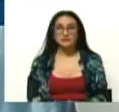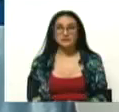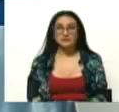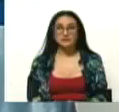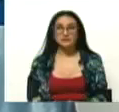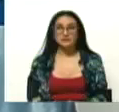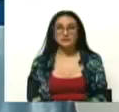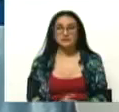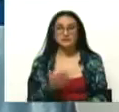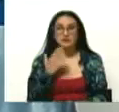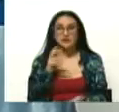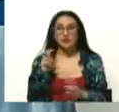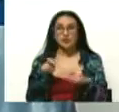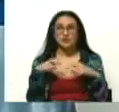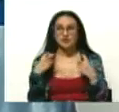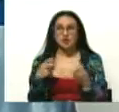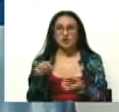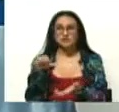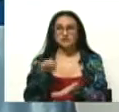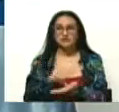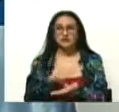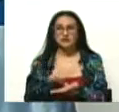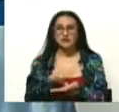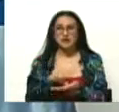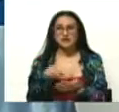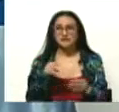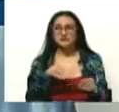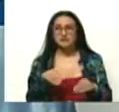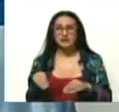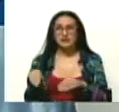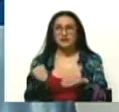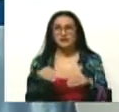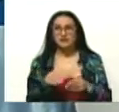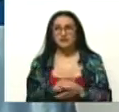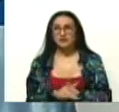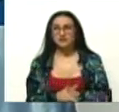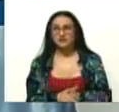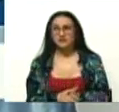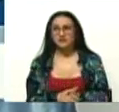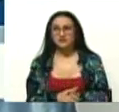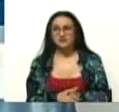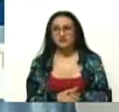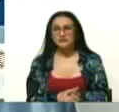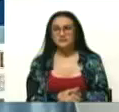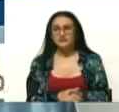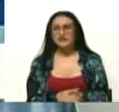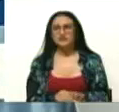auditorio central de la sede del Ministerio Público,